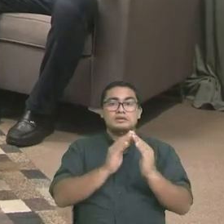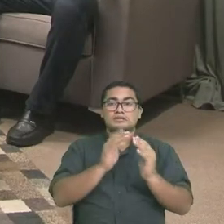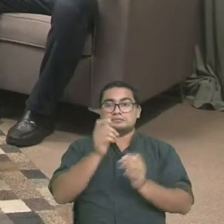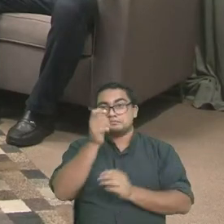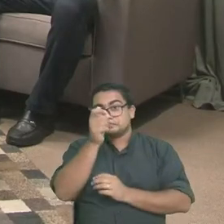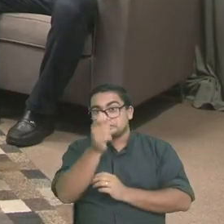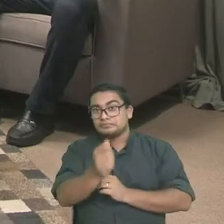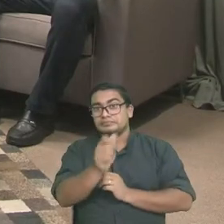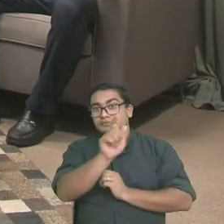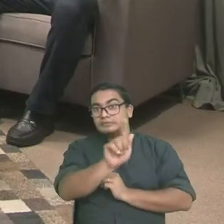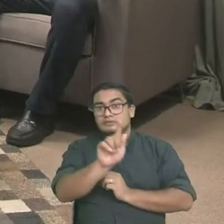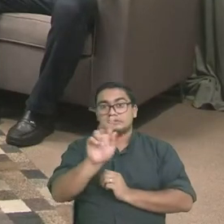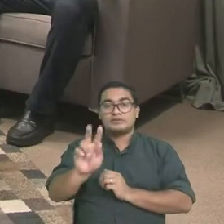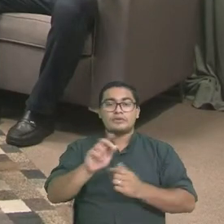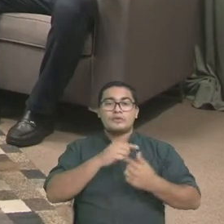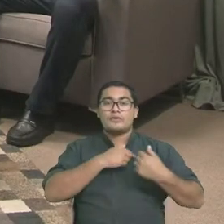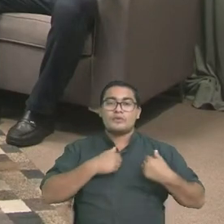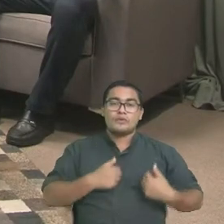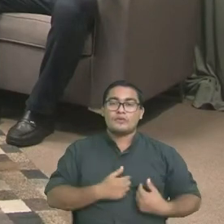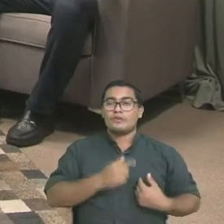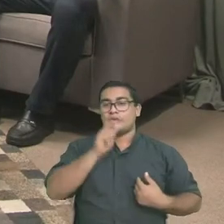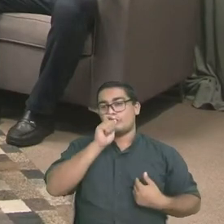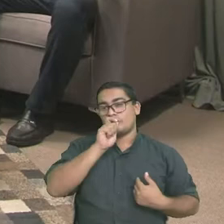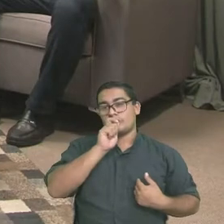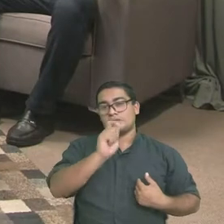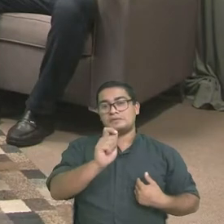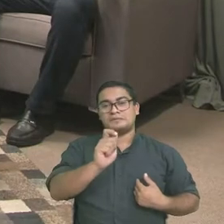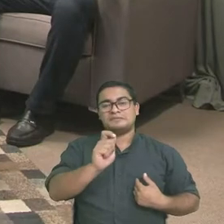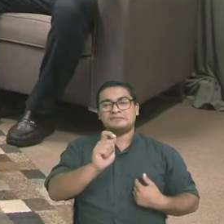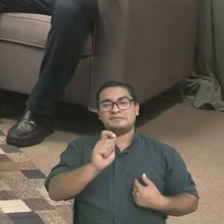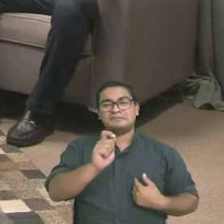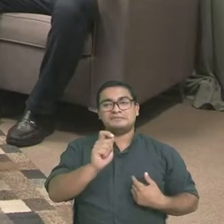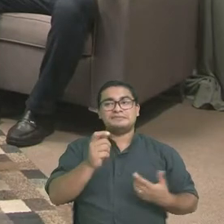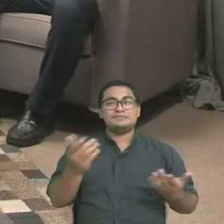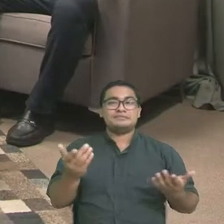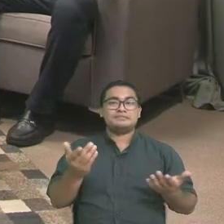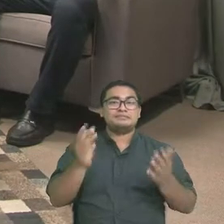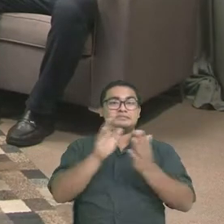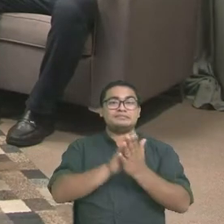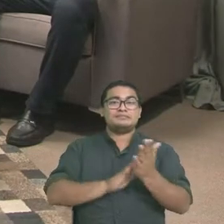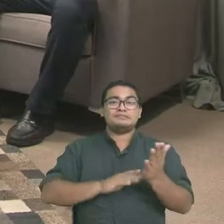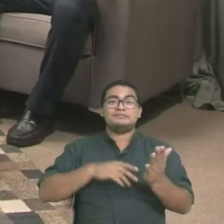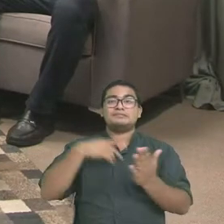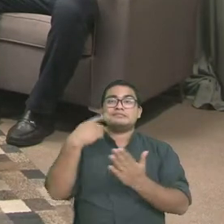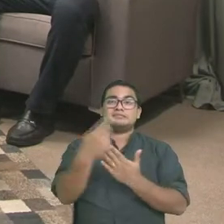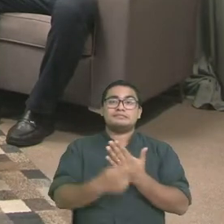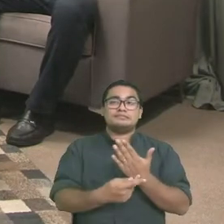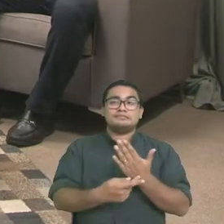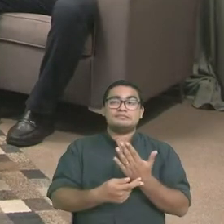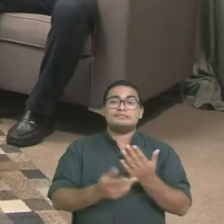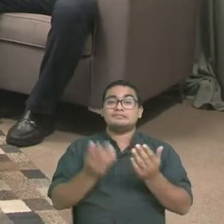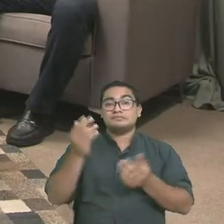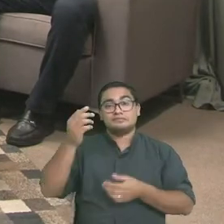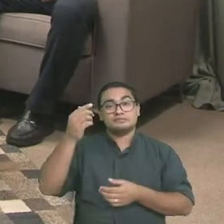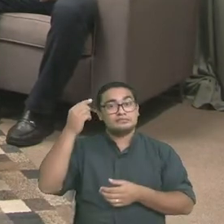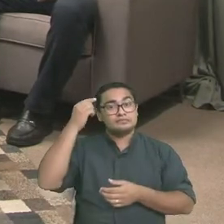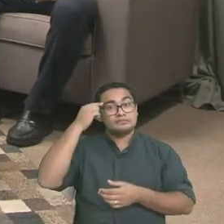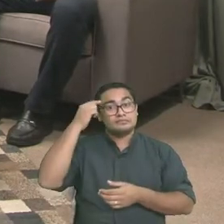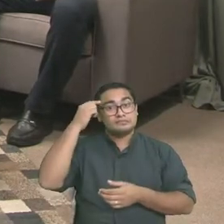sus corazones a este ya muy gustado programa. Yo creo que es